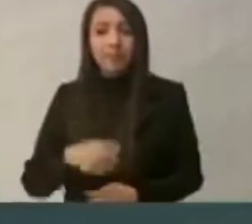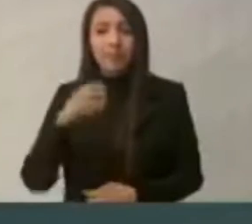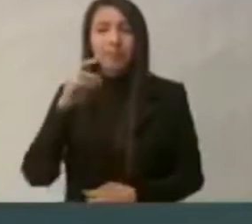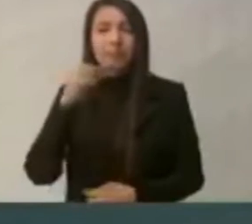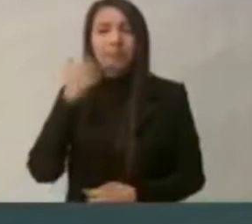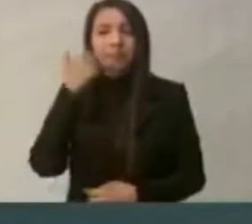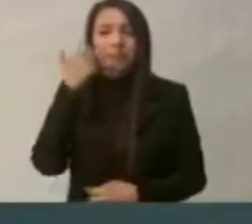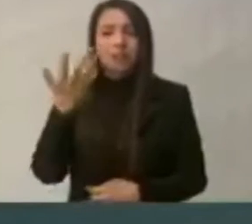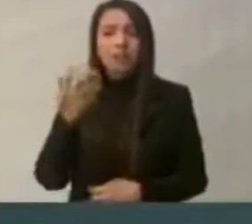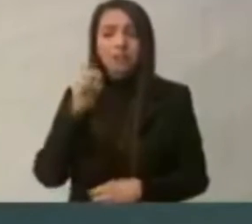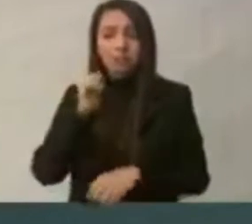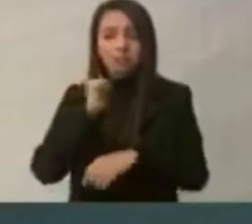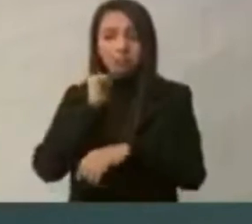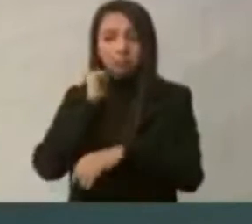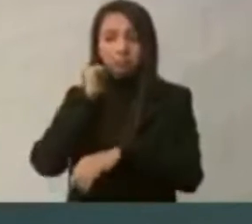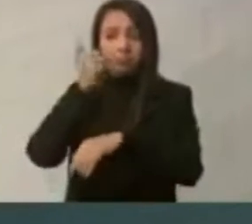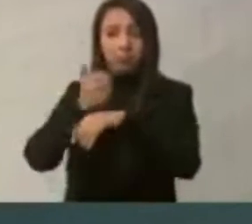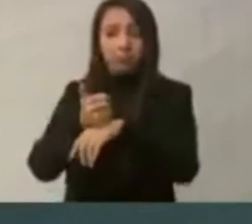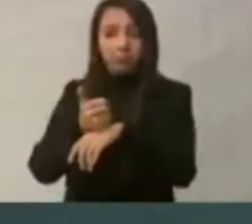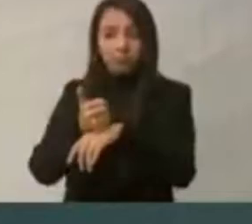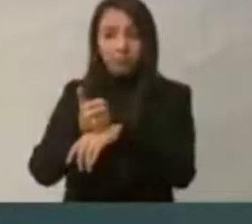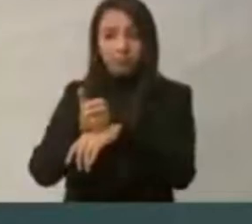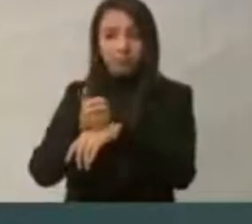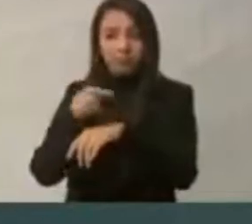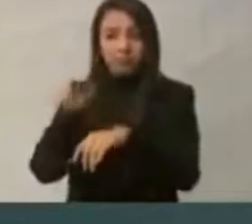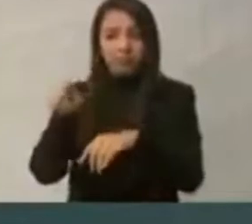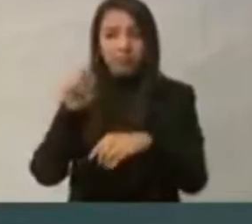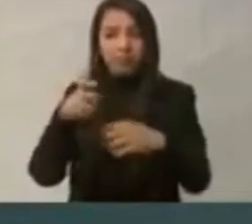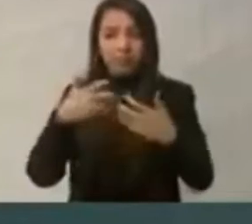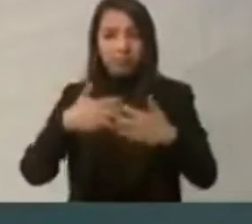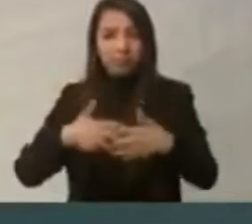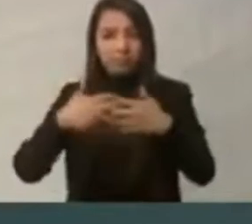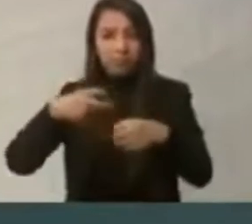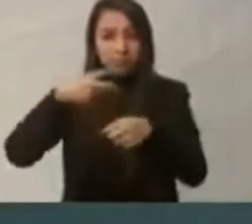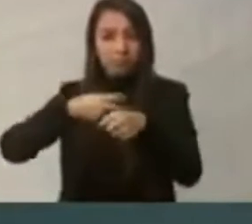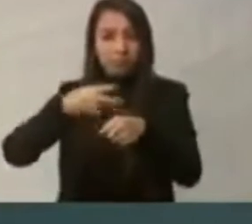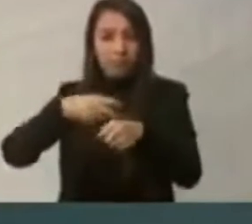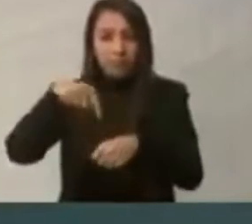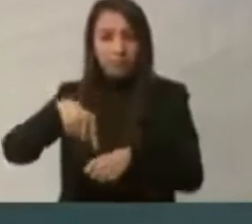construyera y operara esa planta cervecera en Mexicali